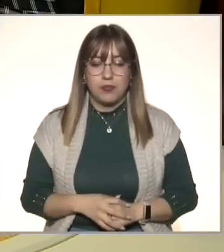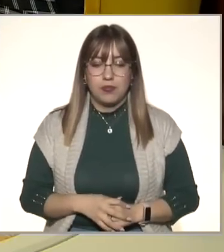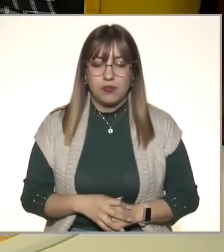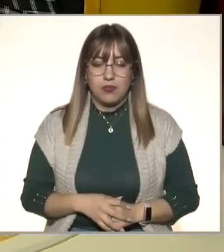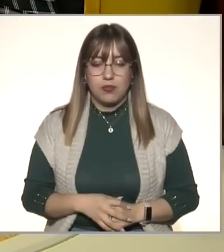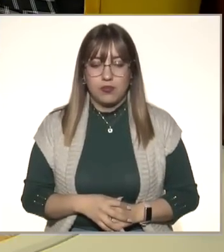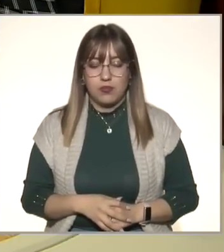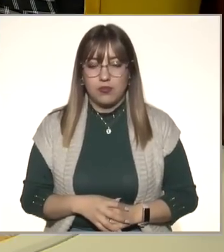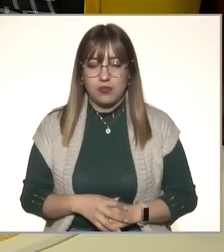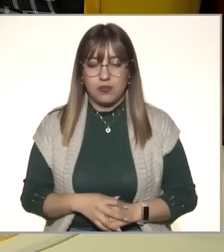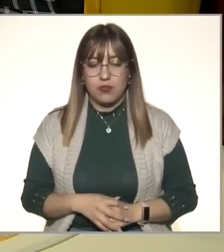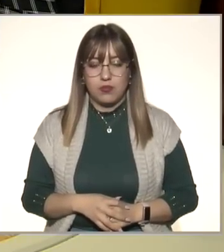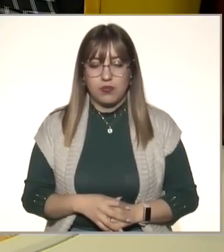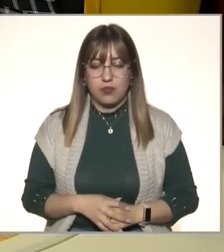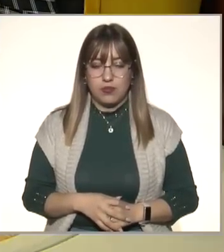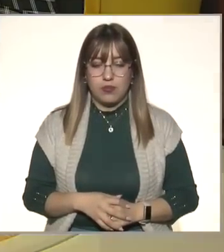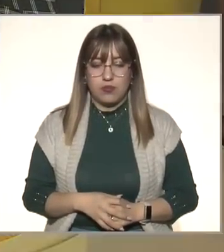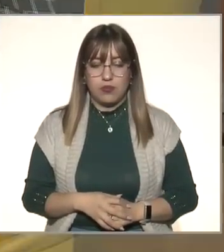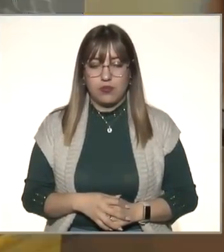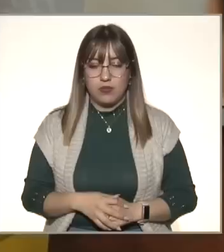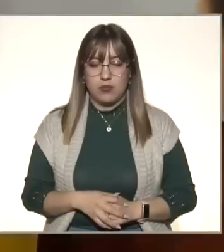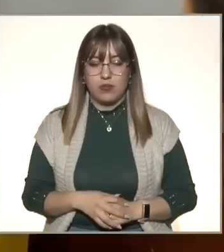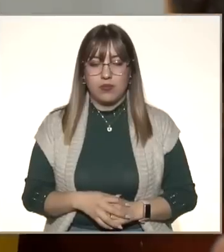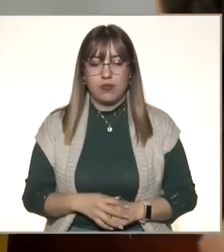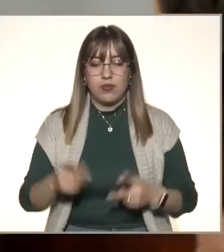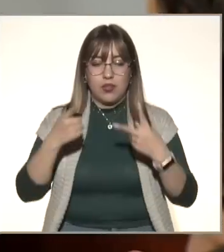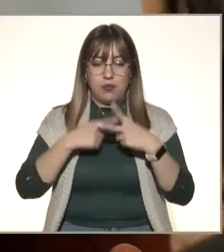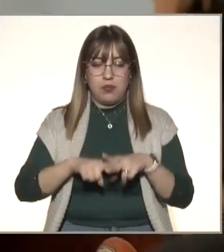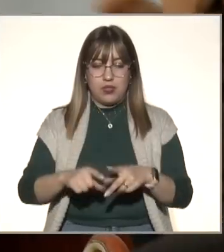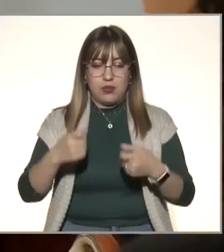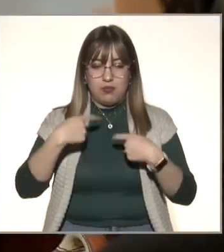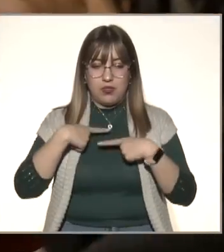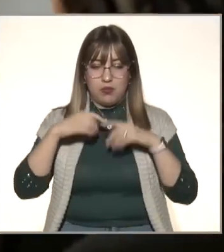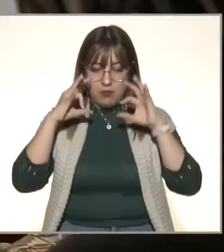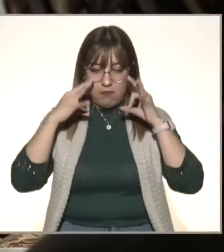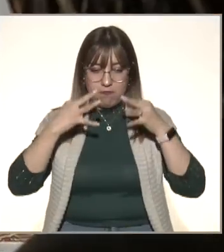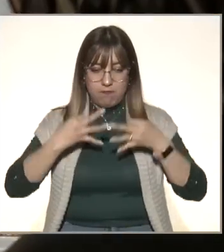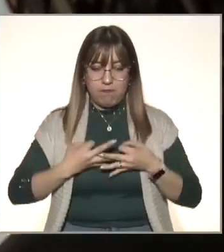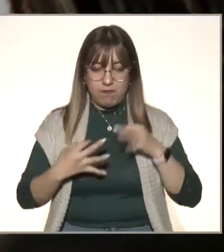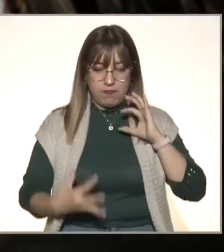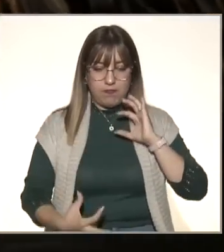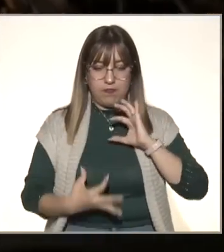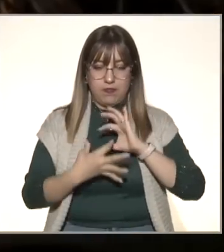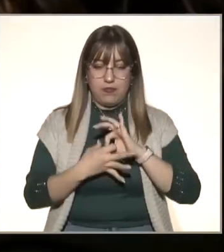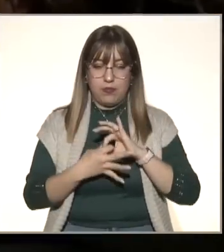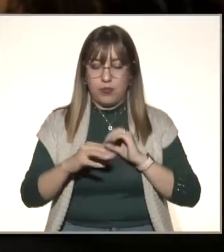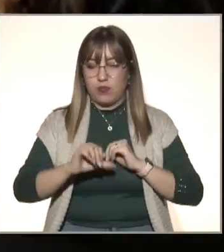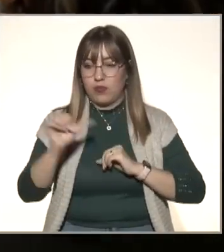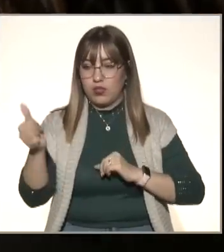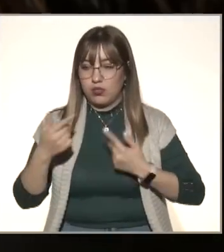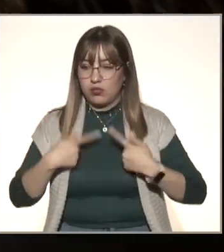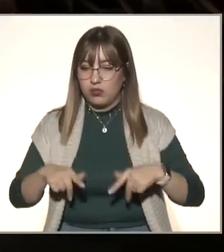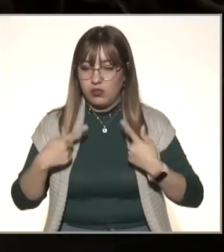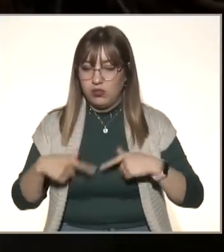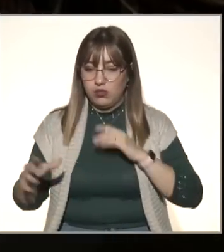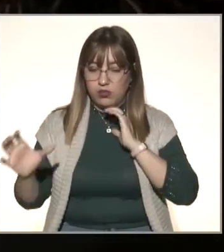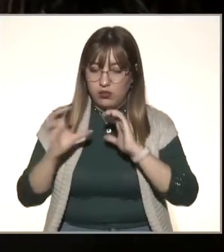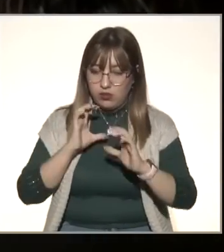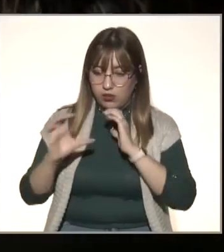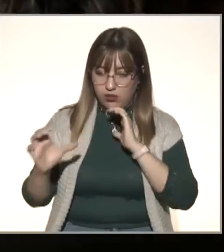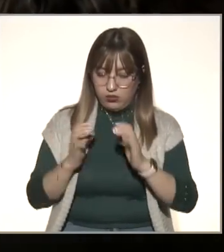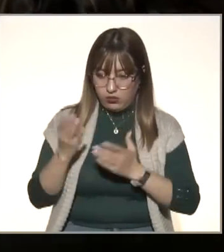Entonces, a partir de ahí, de conectar con nosotros mismos y de tratar de conectar con el otro, creo que nos da la